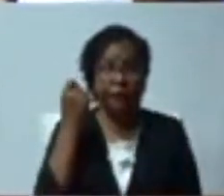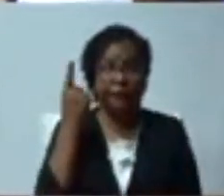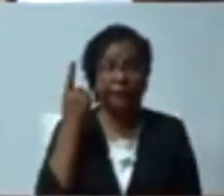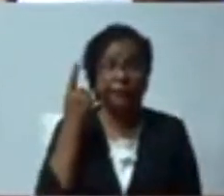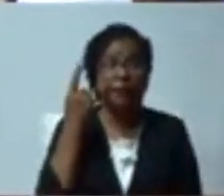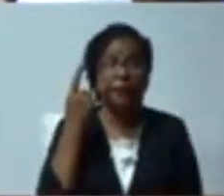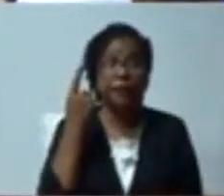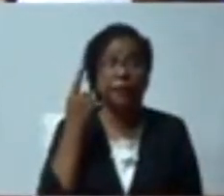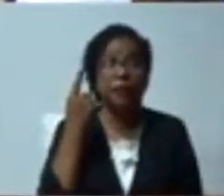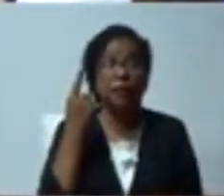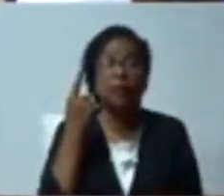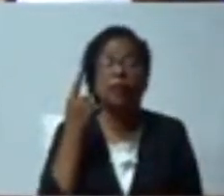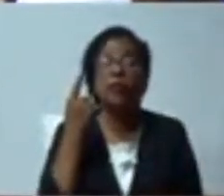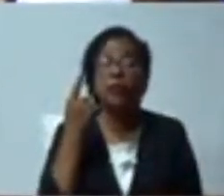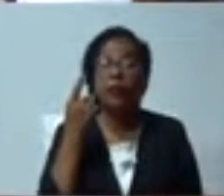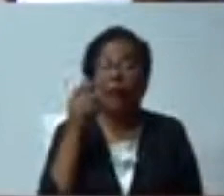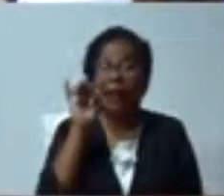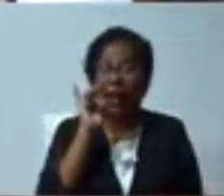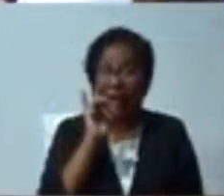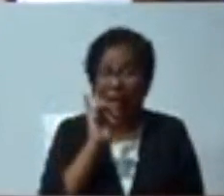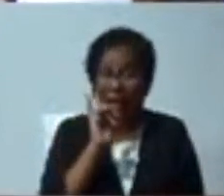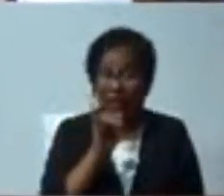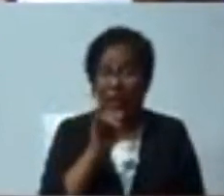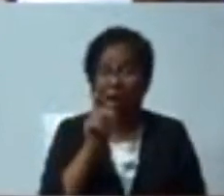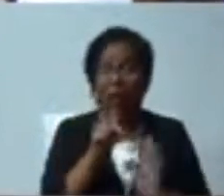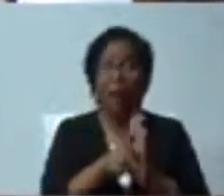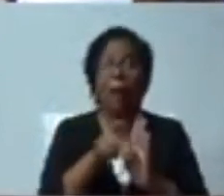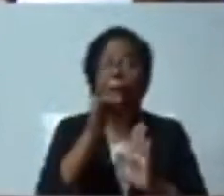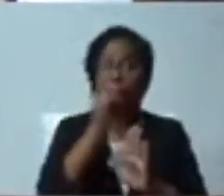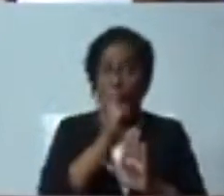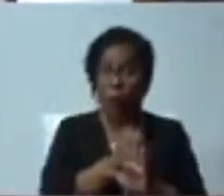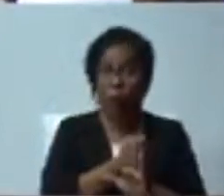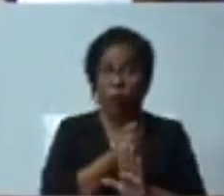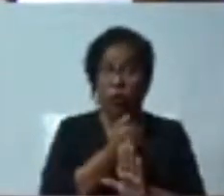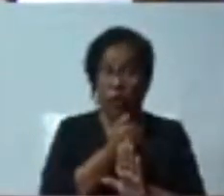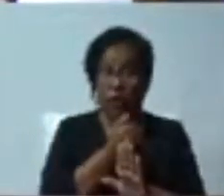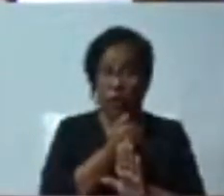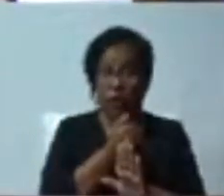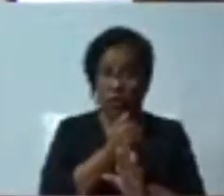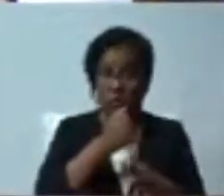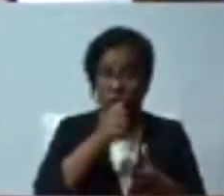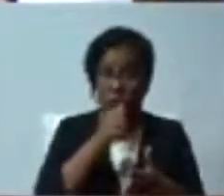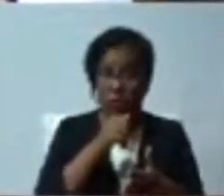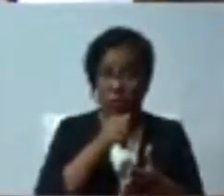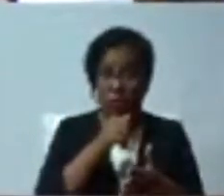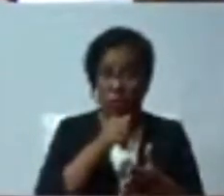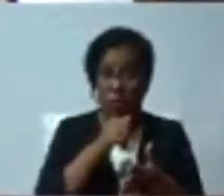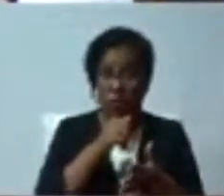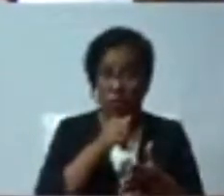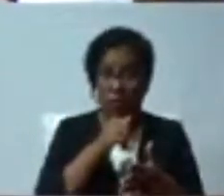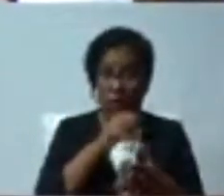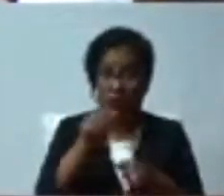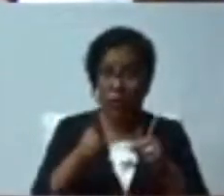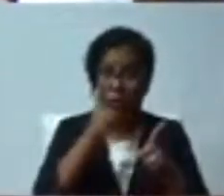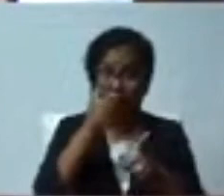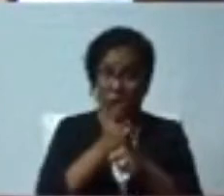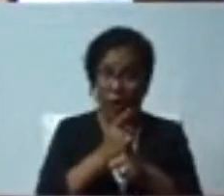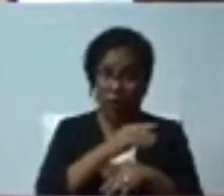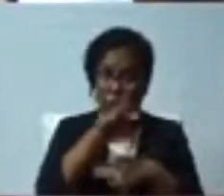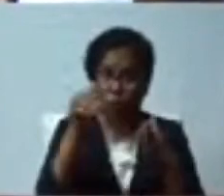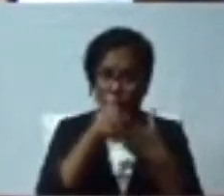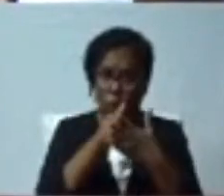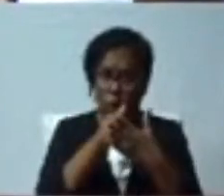yo reconozco que el proyecto como está, no está bien redactado. Ahora, este proyecto es